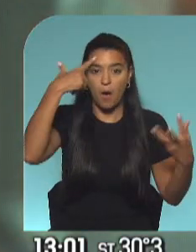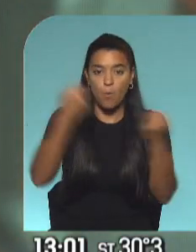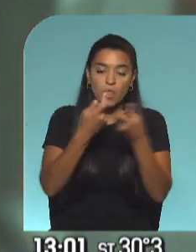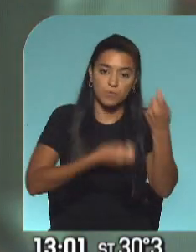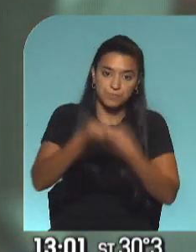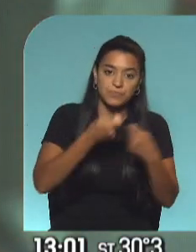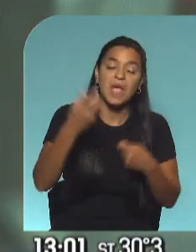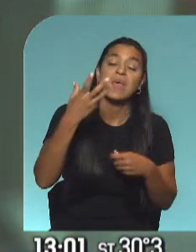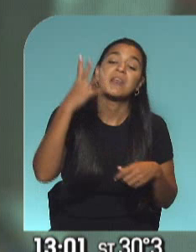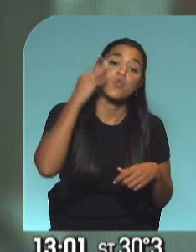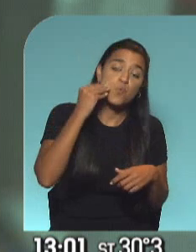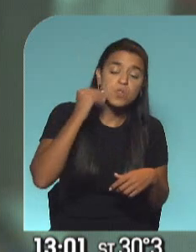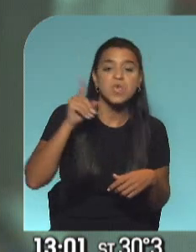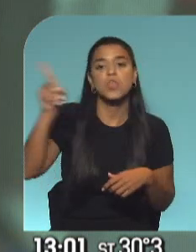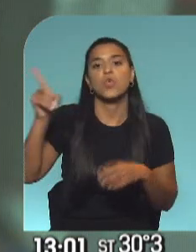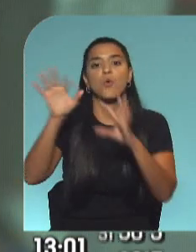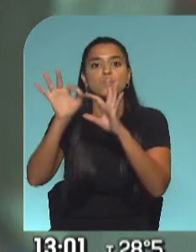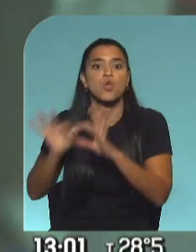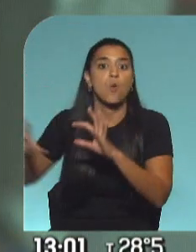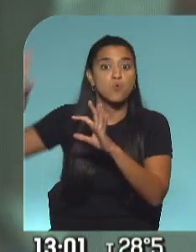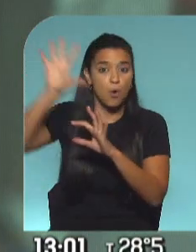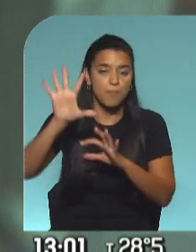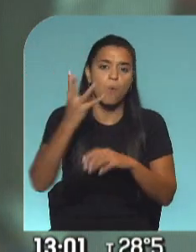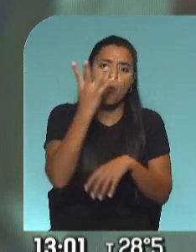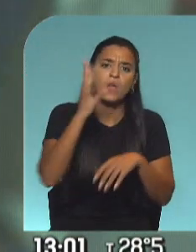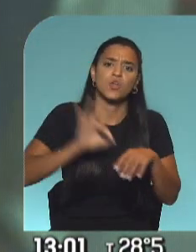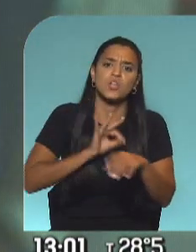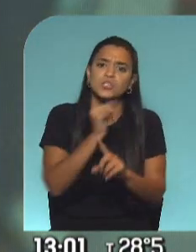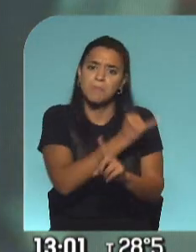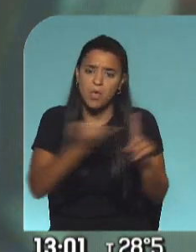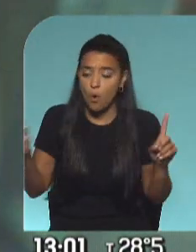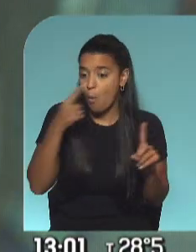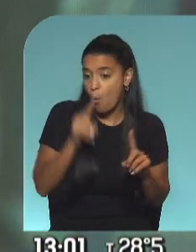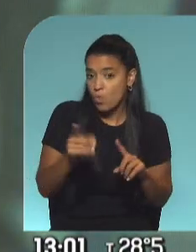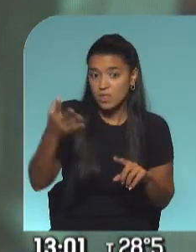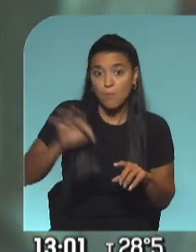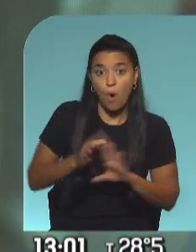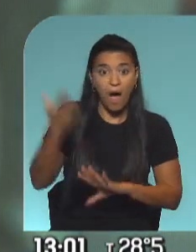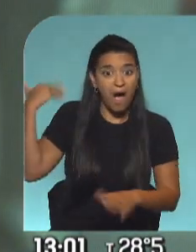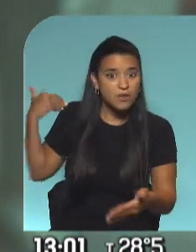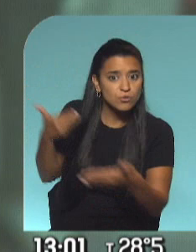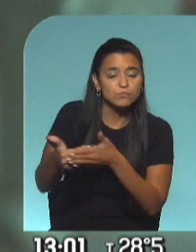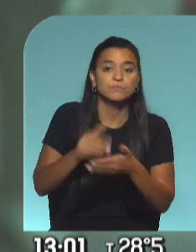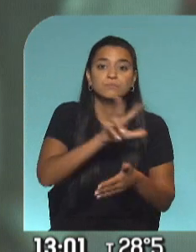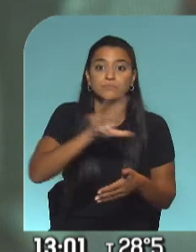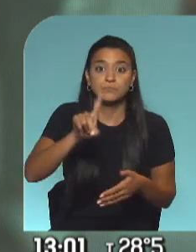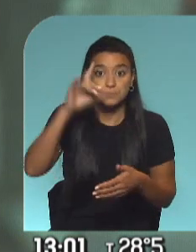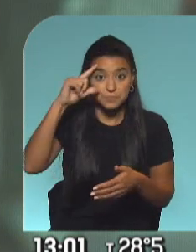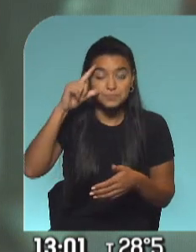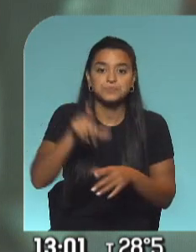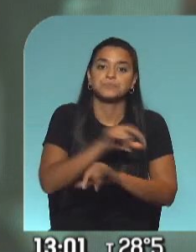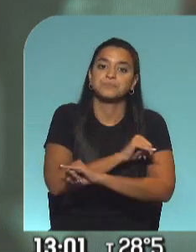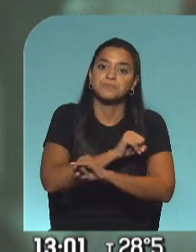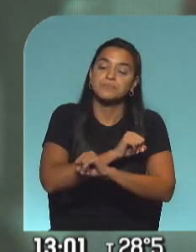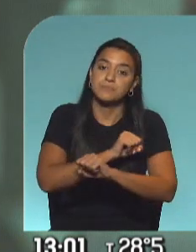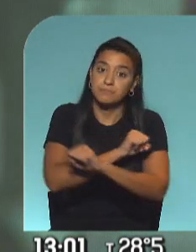y la Unión Europea, que llevó más de 4 años y medio, de hecho el último año después del 31 de enero que se formalizó ese Brexit,